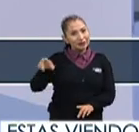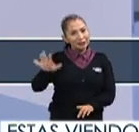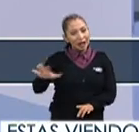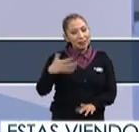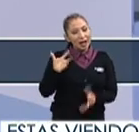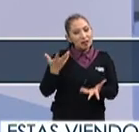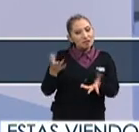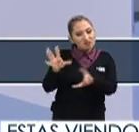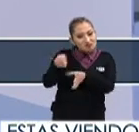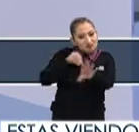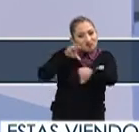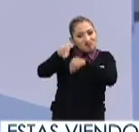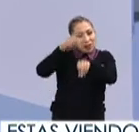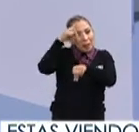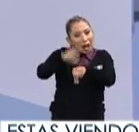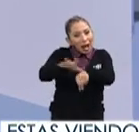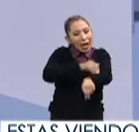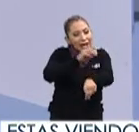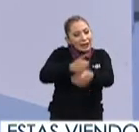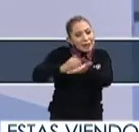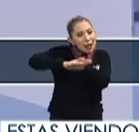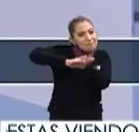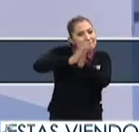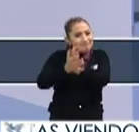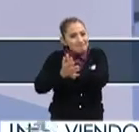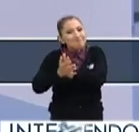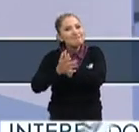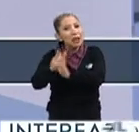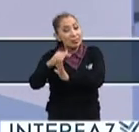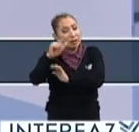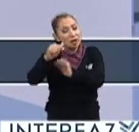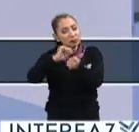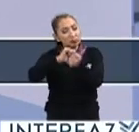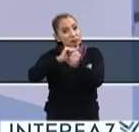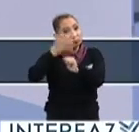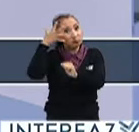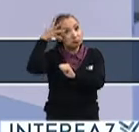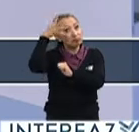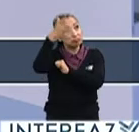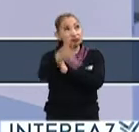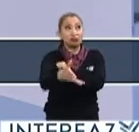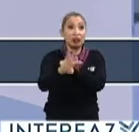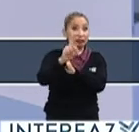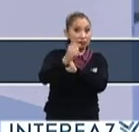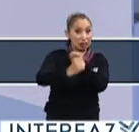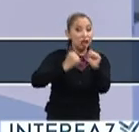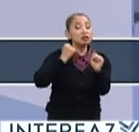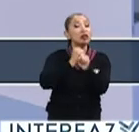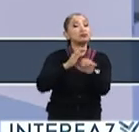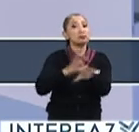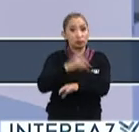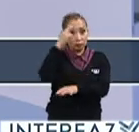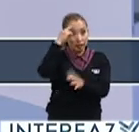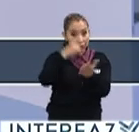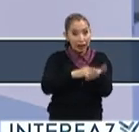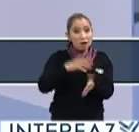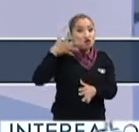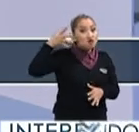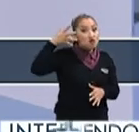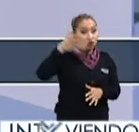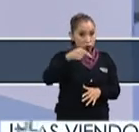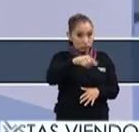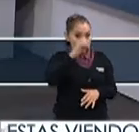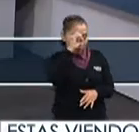de insumos para la energía, que vamos a ver cambiar mucho en los próximos 30 años, ¿no? ¿Usted considera que en un